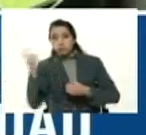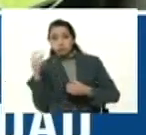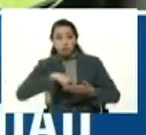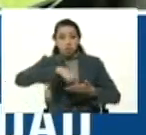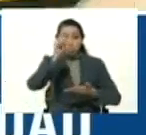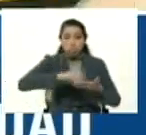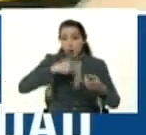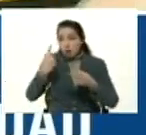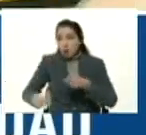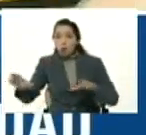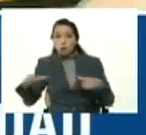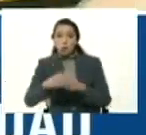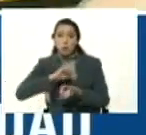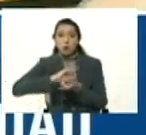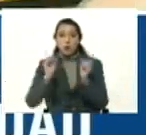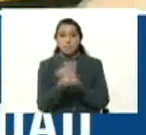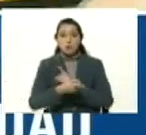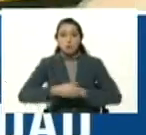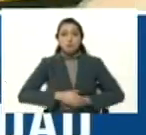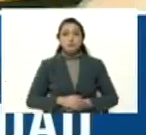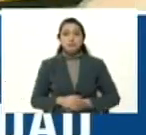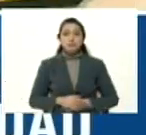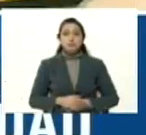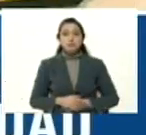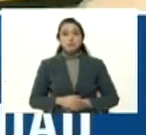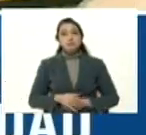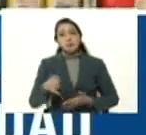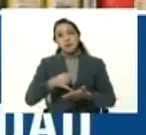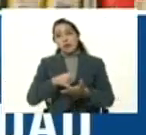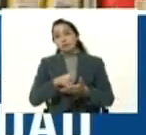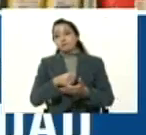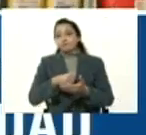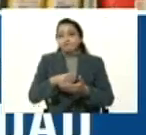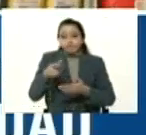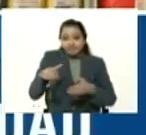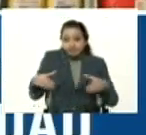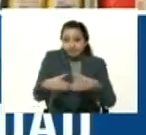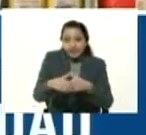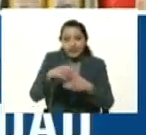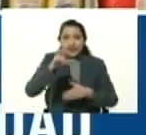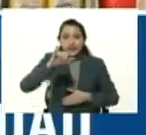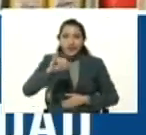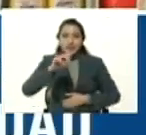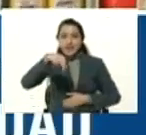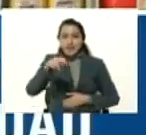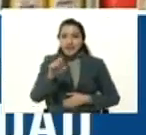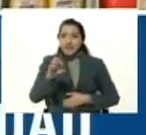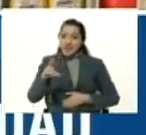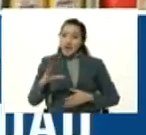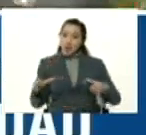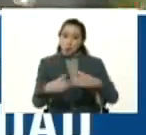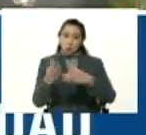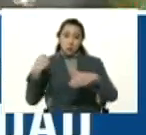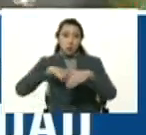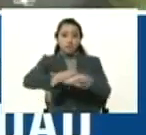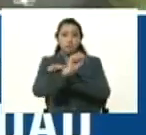el Chelsea. Así que se debilita el Inter. Lamentablemente, es un buen equipo el Inter.